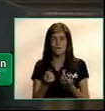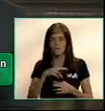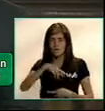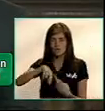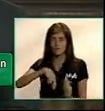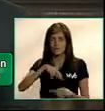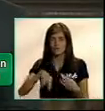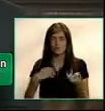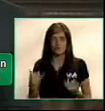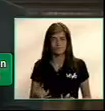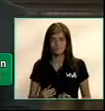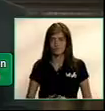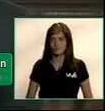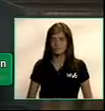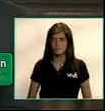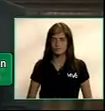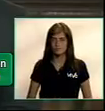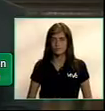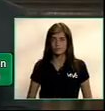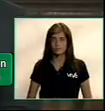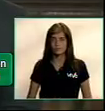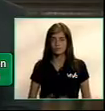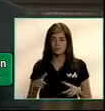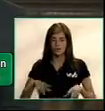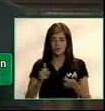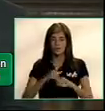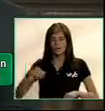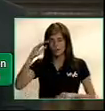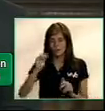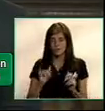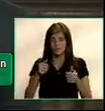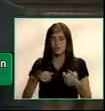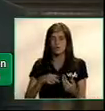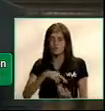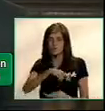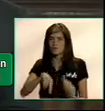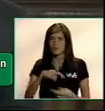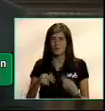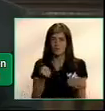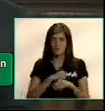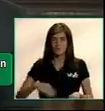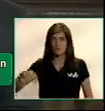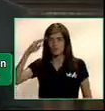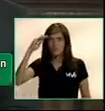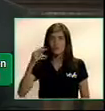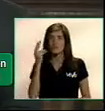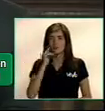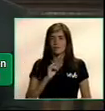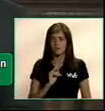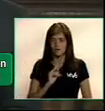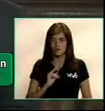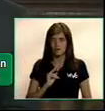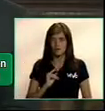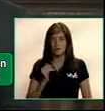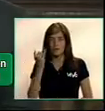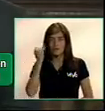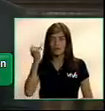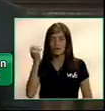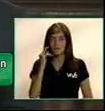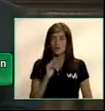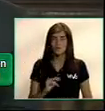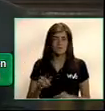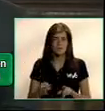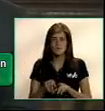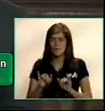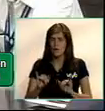revolucionario ya. En la Academia Militar nació un revolucionario, un líder militar revolucionario bolivariano, con las ideas de Bolívar.